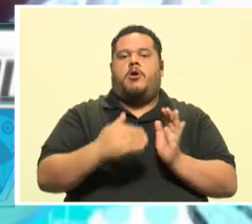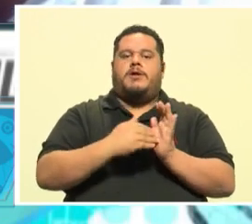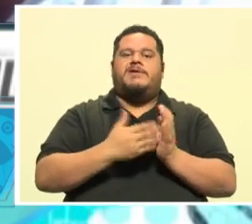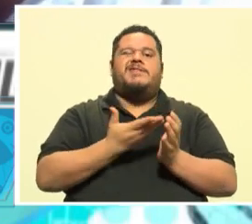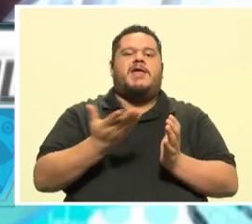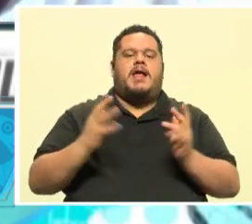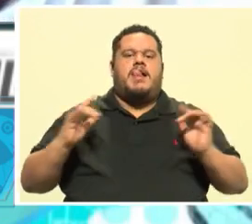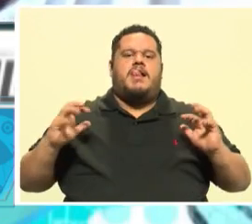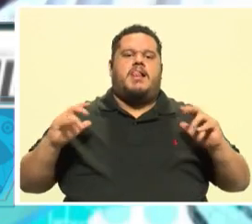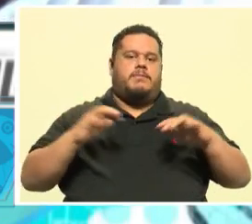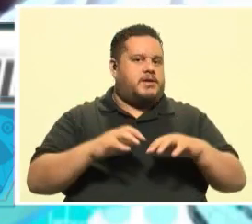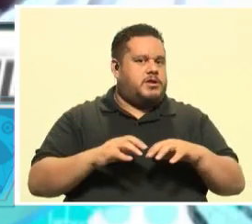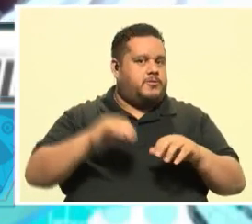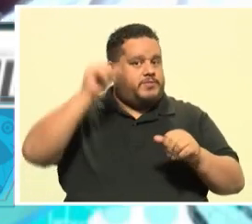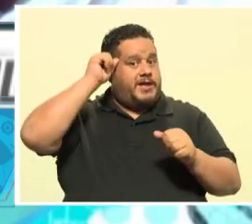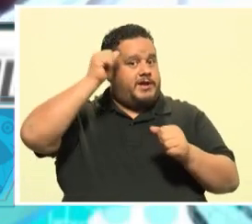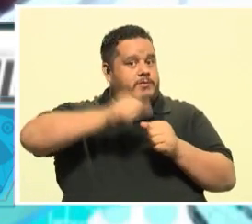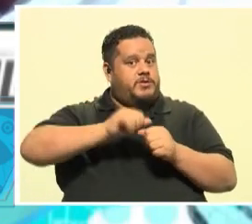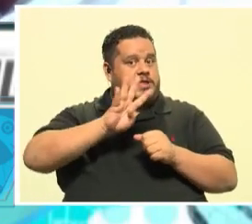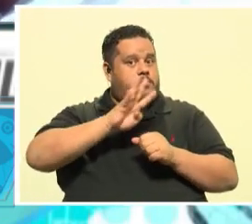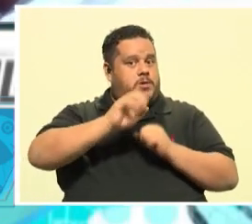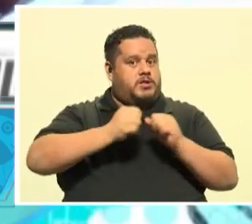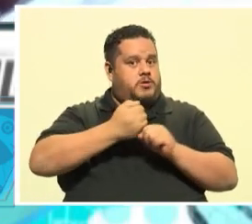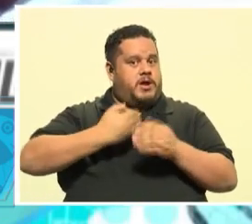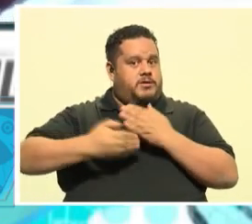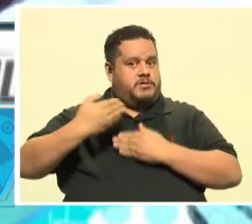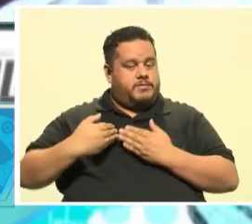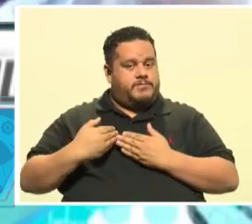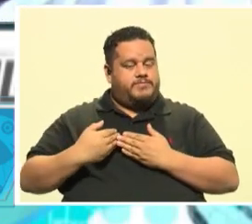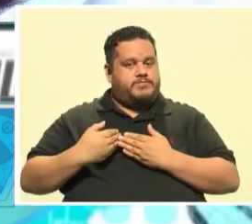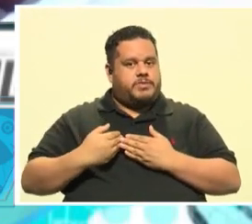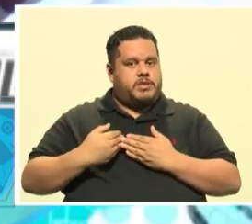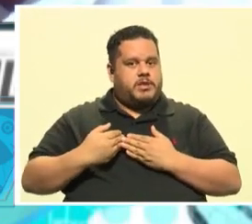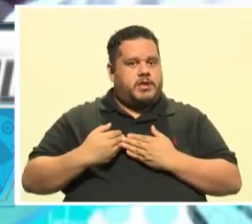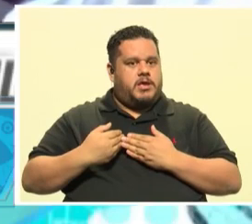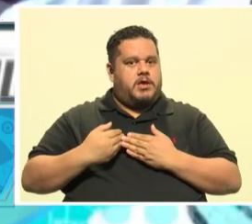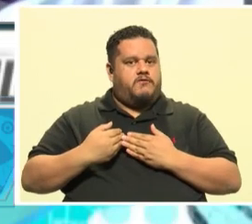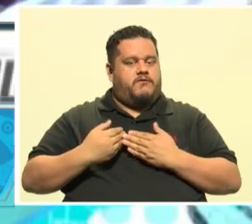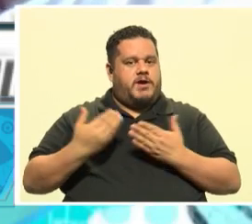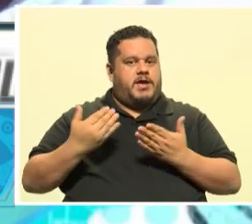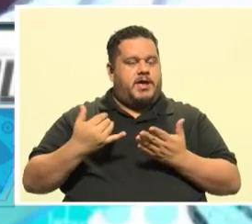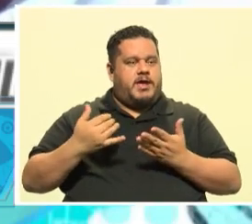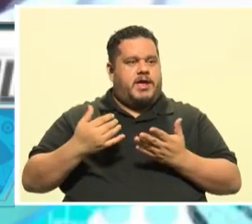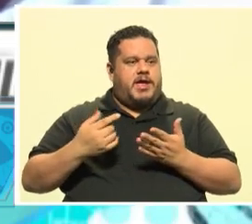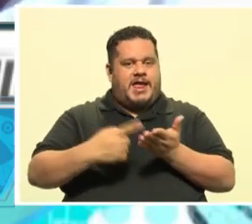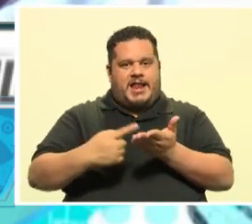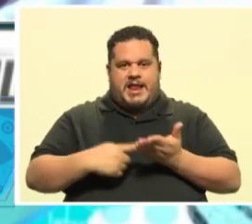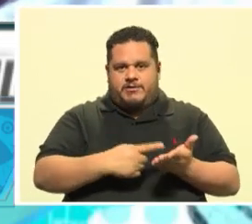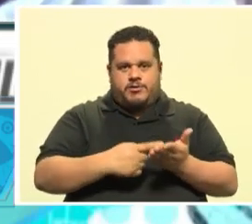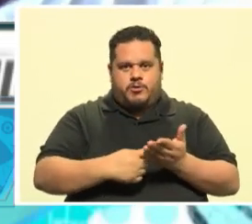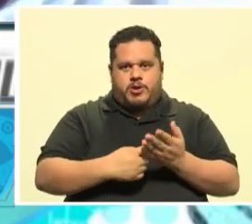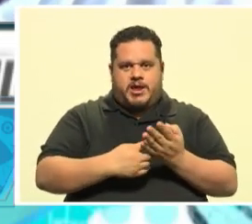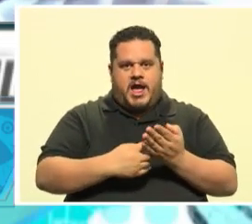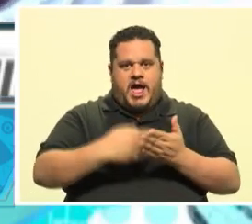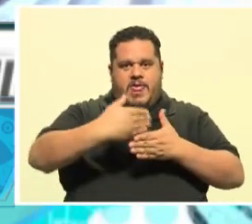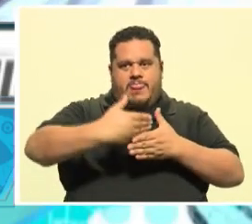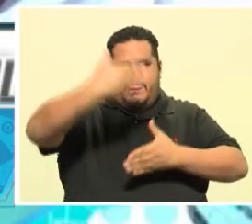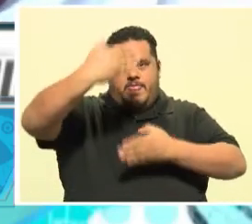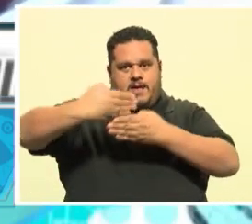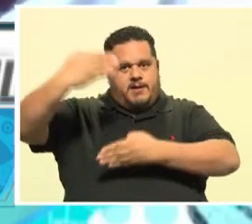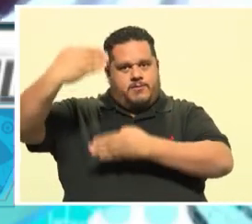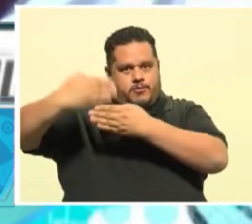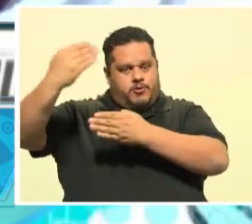de Miche, es decir, hace, digamos, 20 años, un poquito más de 20 años, viven 60,000